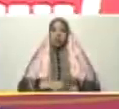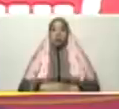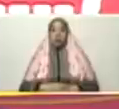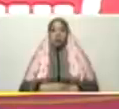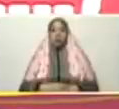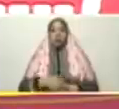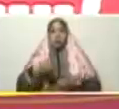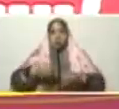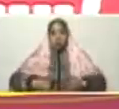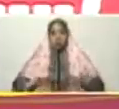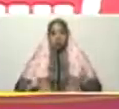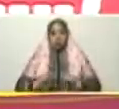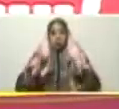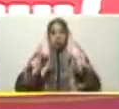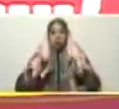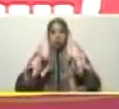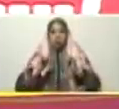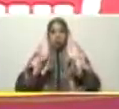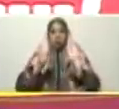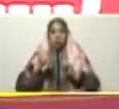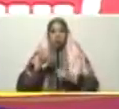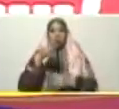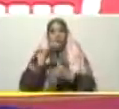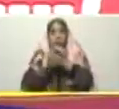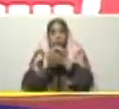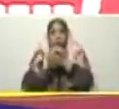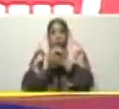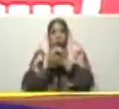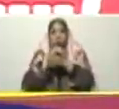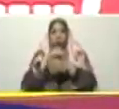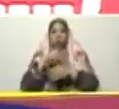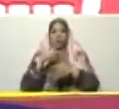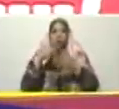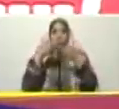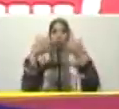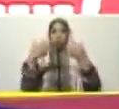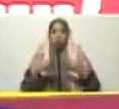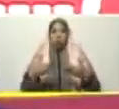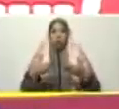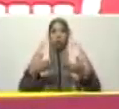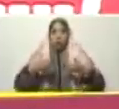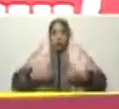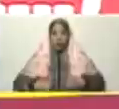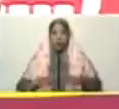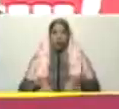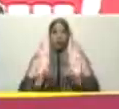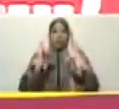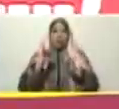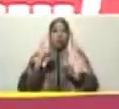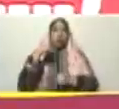hijo de antonio gramsci y de la negra matea mira